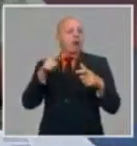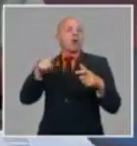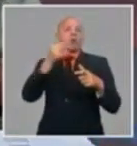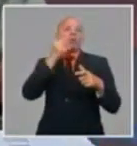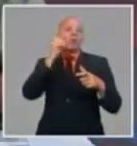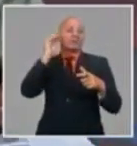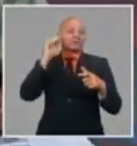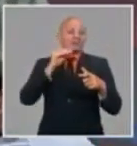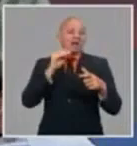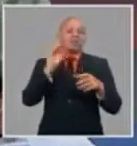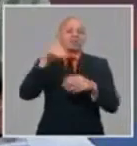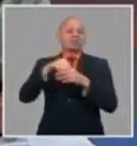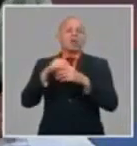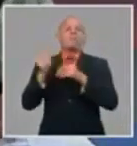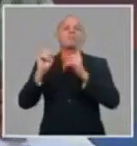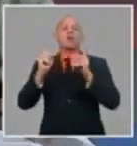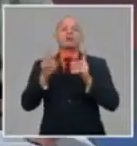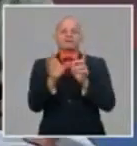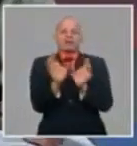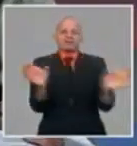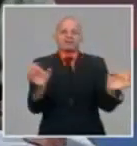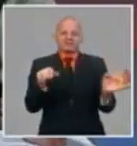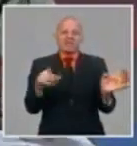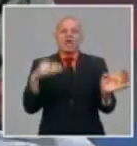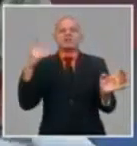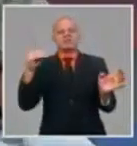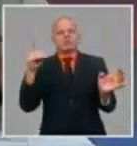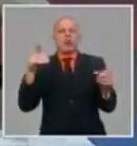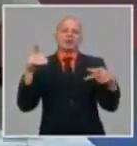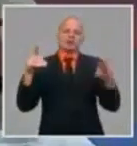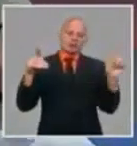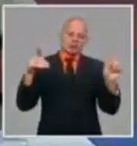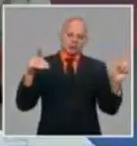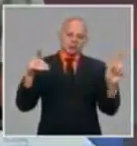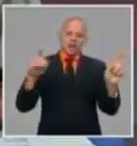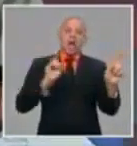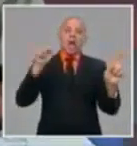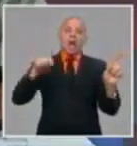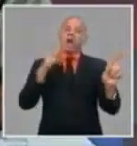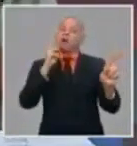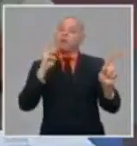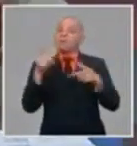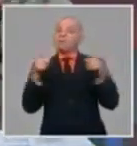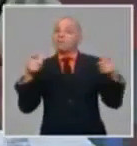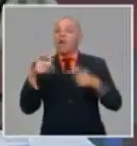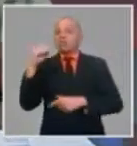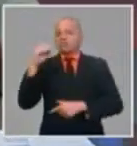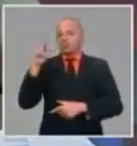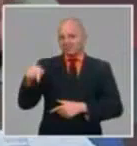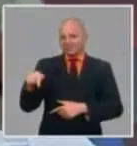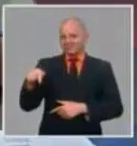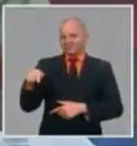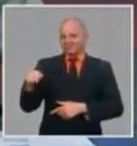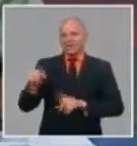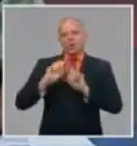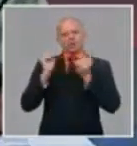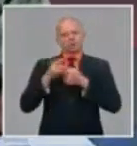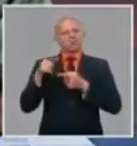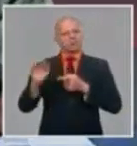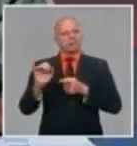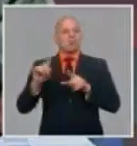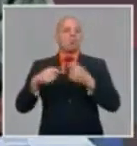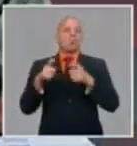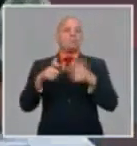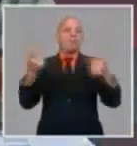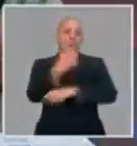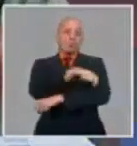eso alteraría políticamente, no cabe duda, el Senado de Estados Unidos. Ellos tienen tres representantes ya, todo el mundo paga impuestos. O sea, un debate